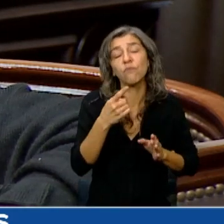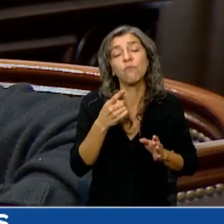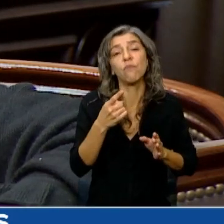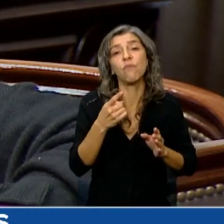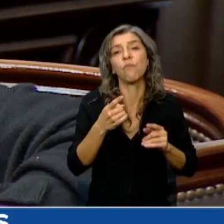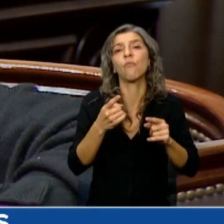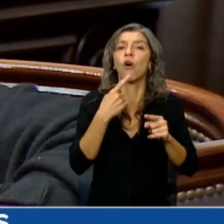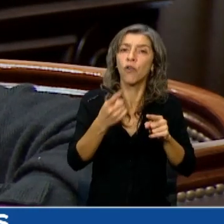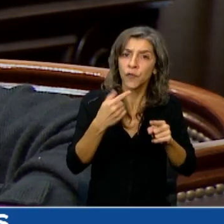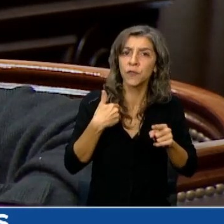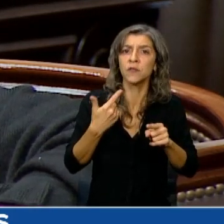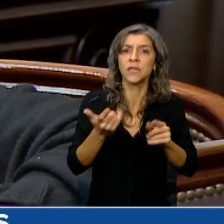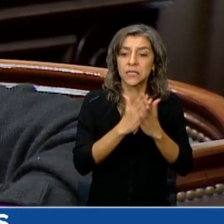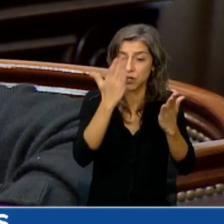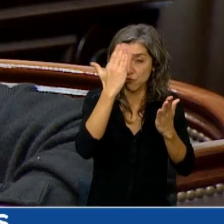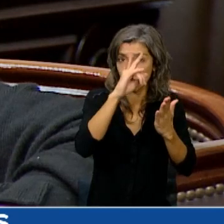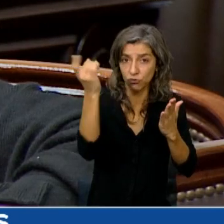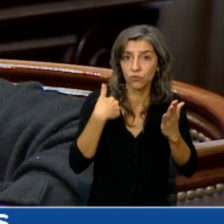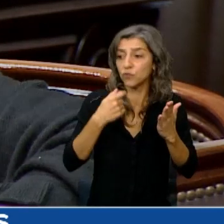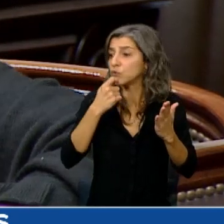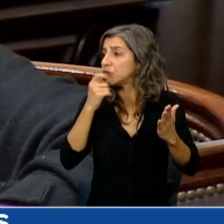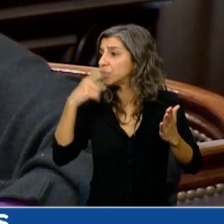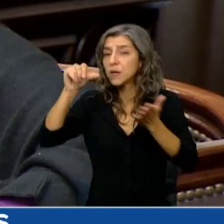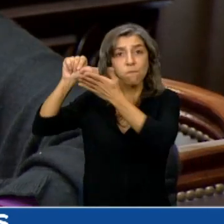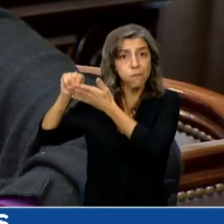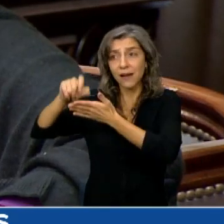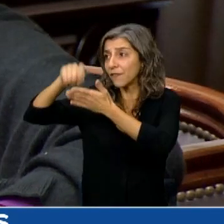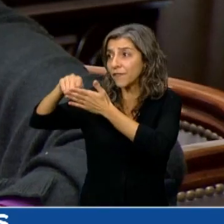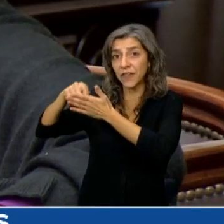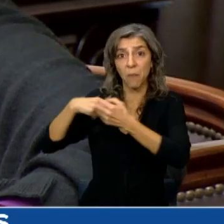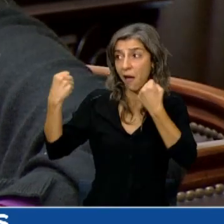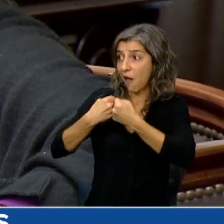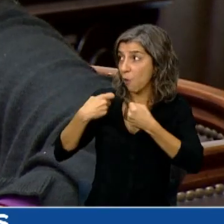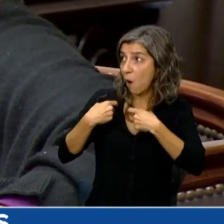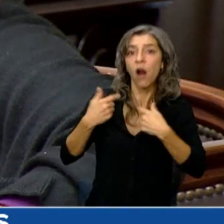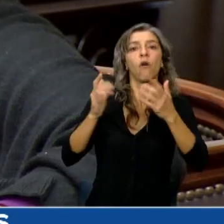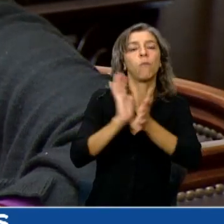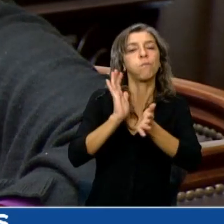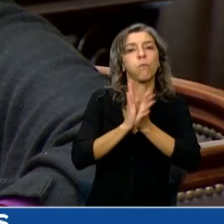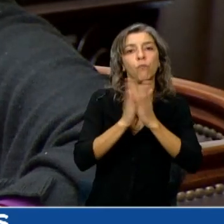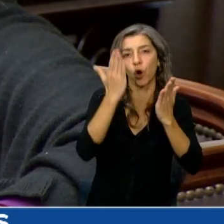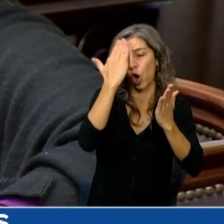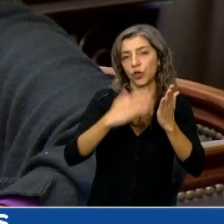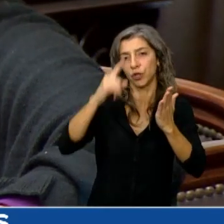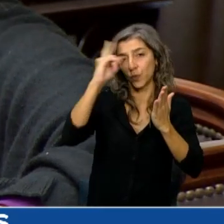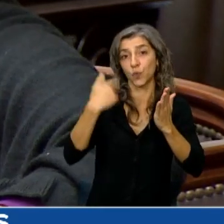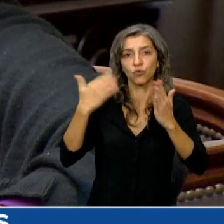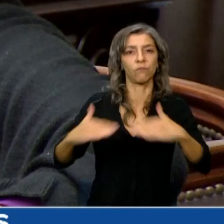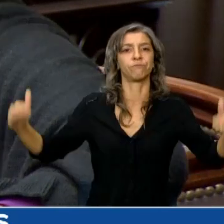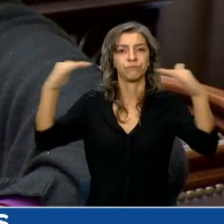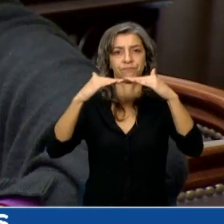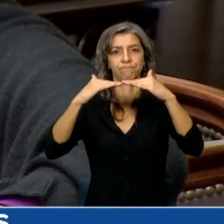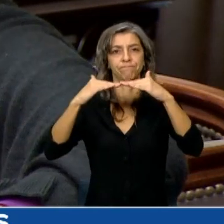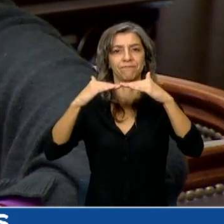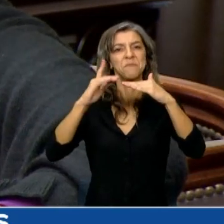estatus constitucional a los tratados internacionales, entre los que se encuentra un gran amigo y compañero de todas